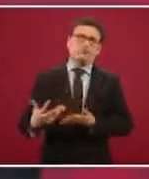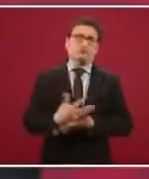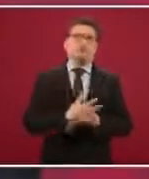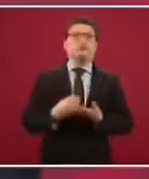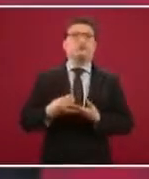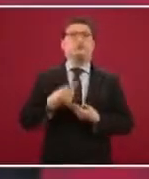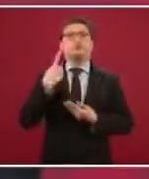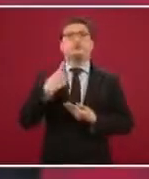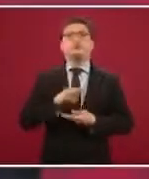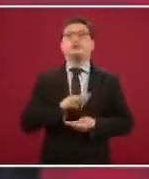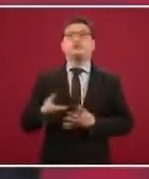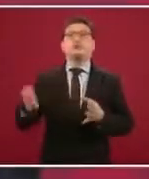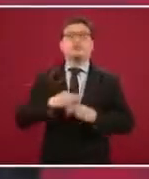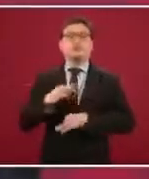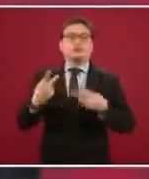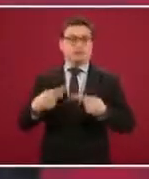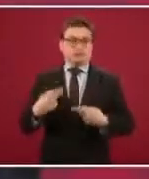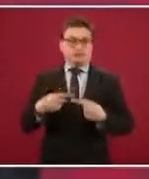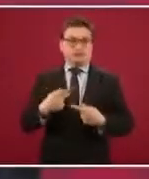pueblo